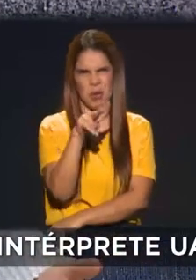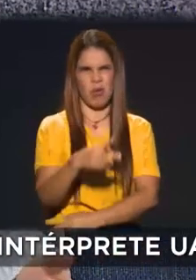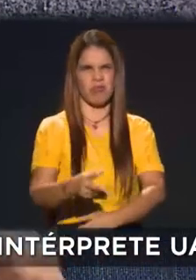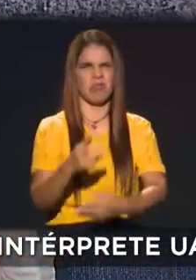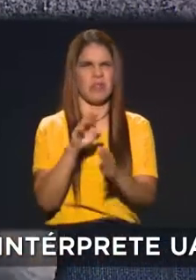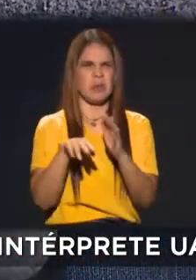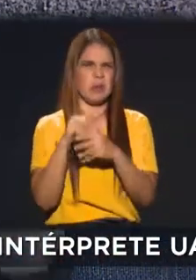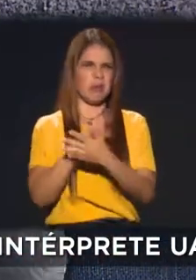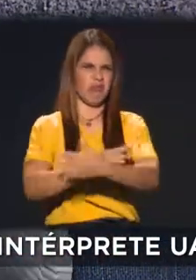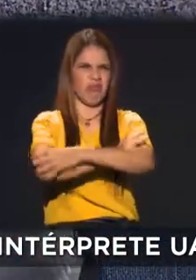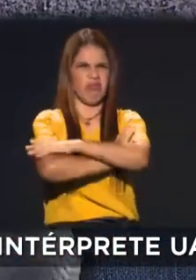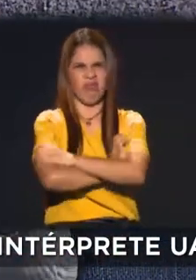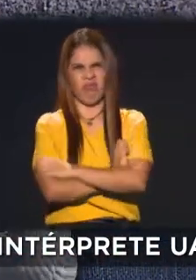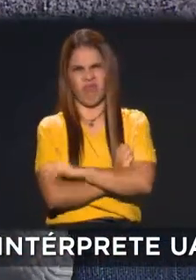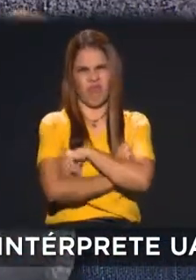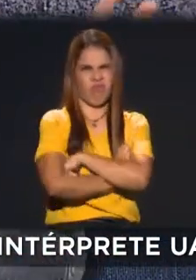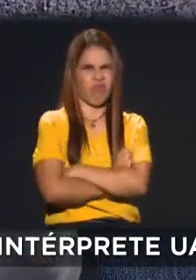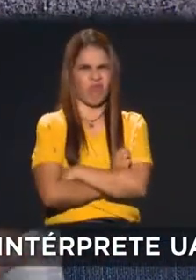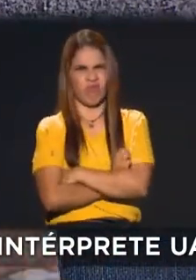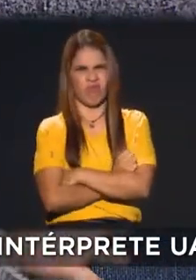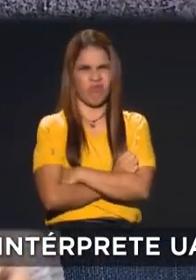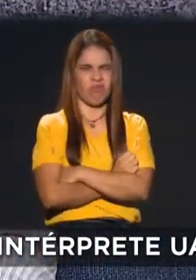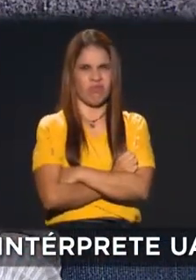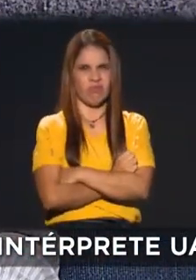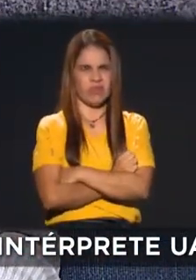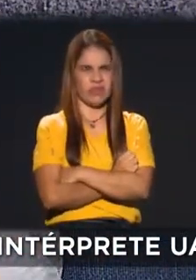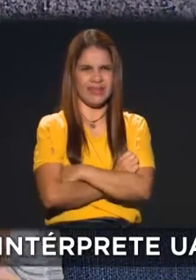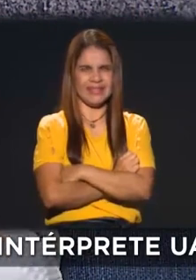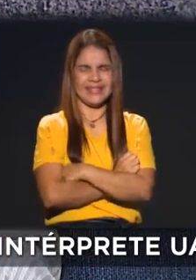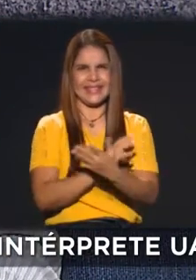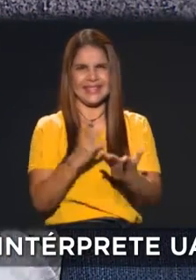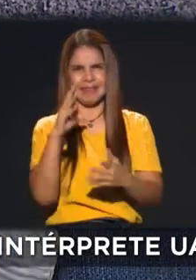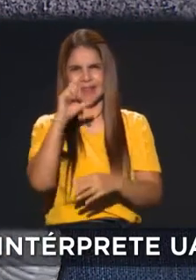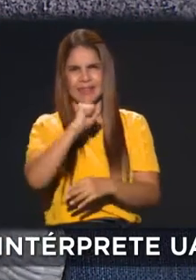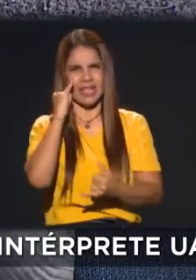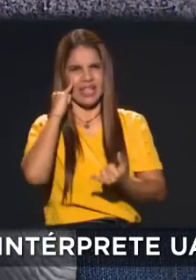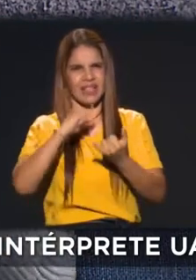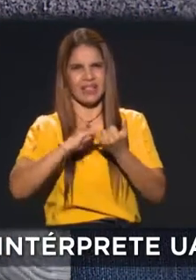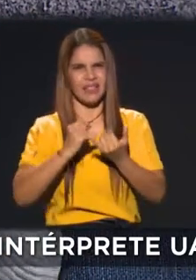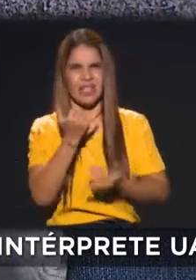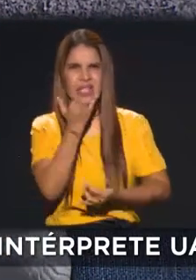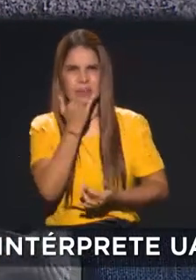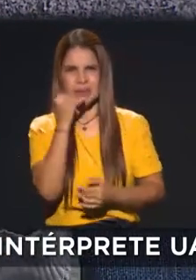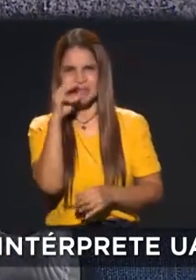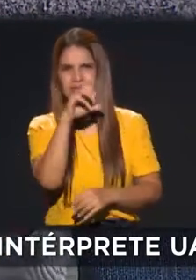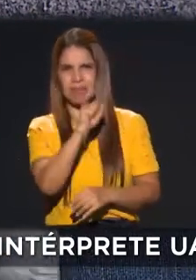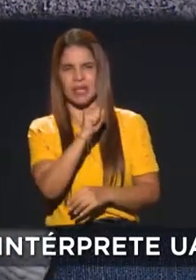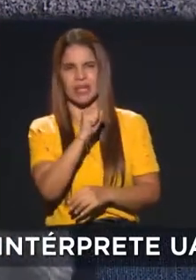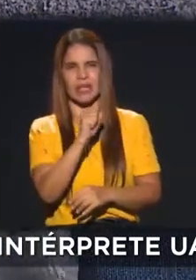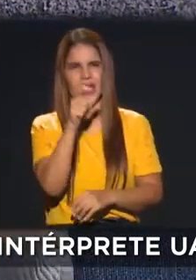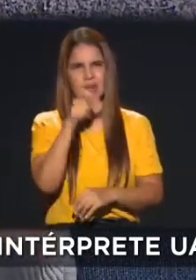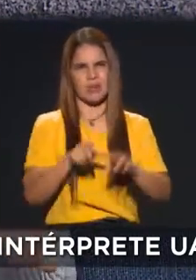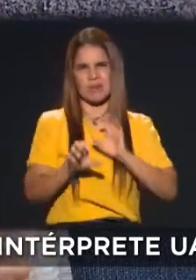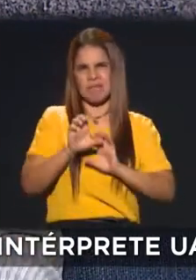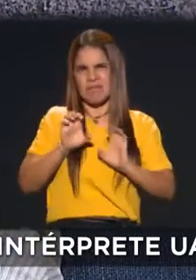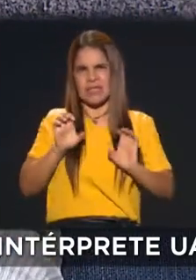algún bloqueo o alguna incomodidad sucinta que no haya sido pues en ese momento identificada y que en algún momento uno ve y hay personas muy prevenidas y dice, bueno, ¿qué